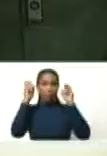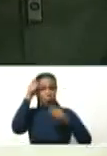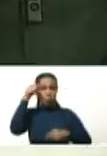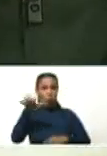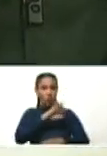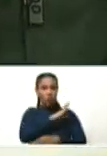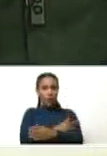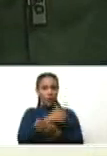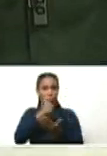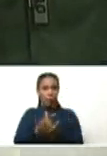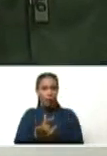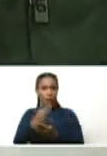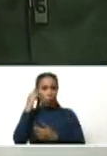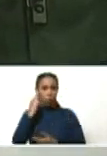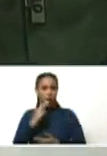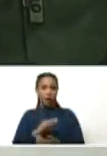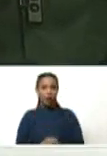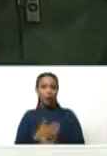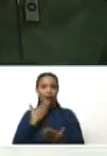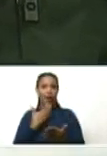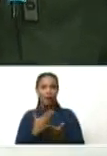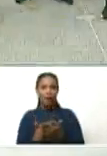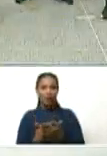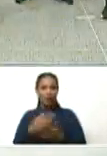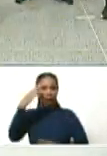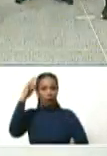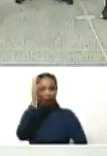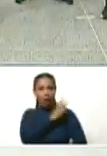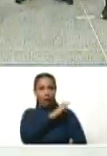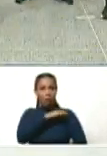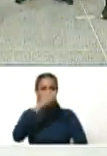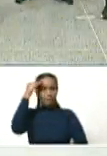Fuerza Armada Nacional Bolivariana. Muchas gracias, mi comandante jefe.